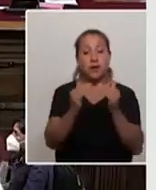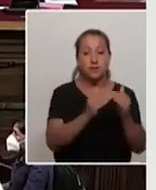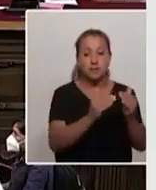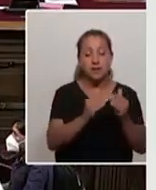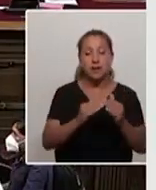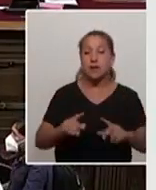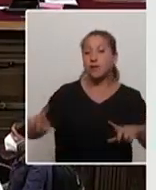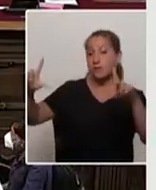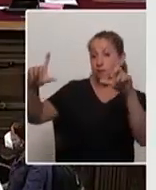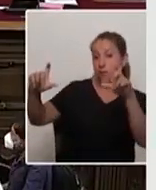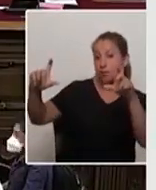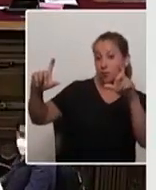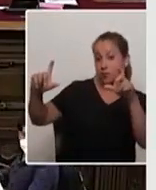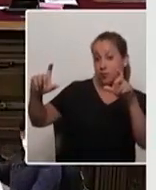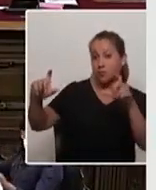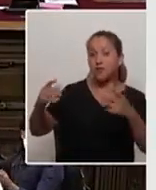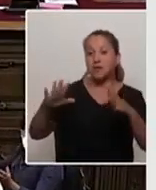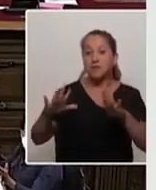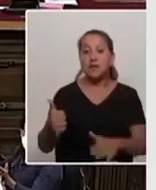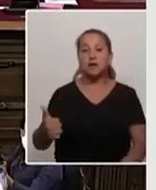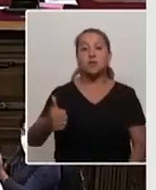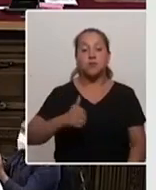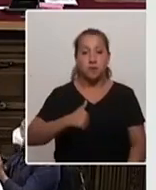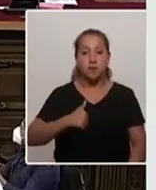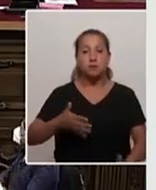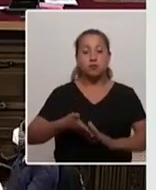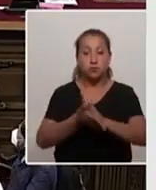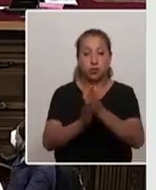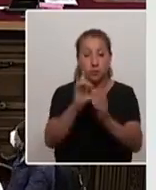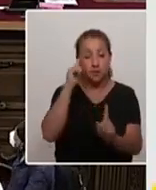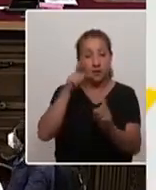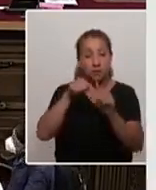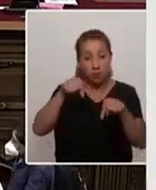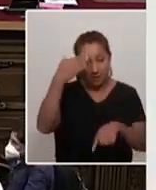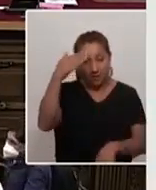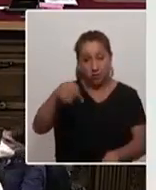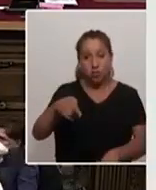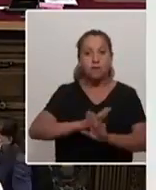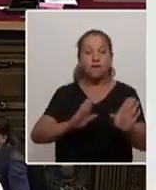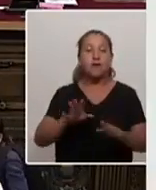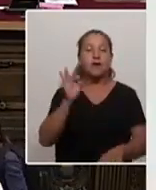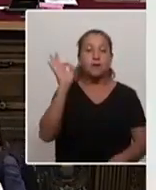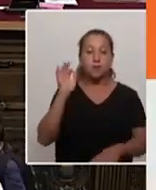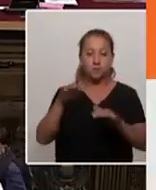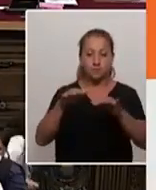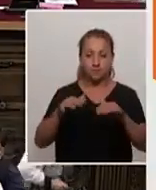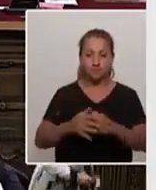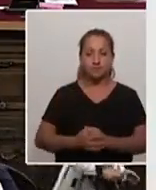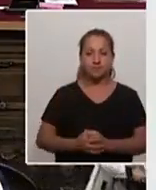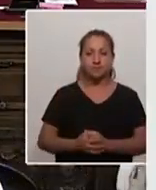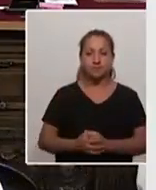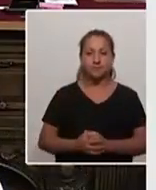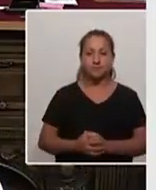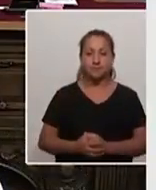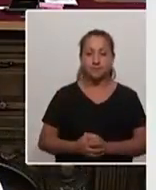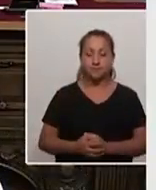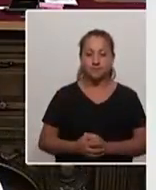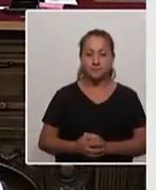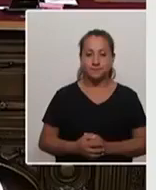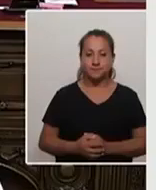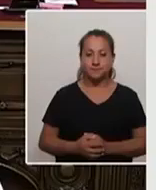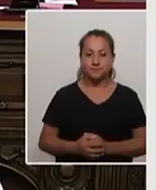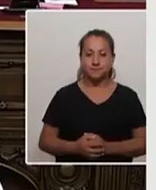a un segundo pleno, a otra sesión de pleno, donde se vota en particular. Y cuando se vota en particular, ya es porque está lista para ser aprobada y es el